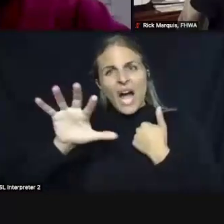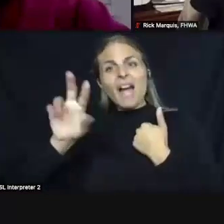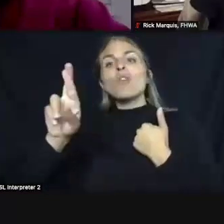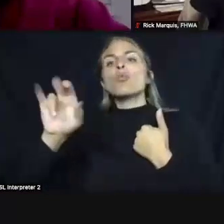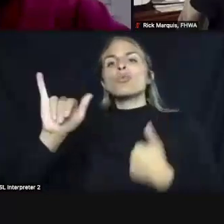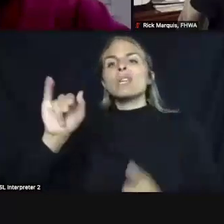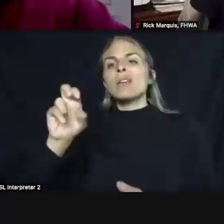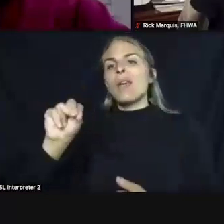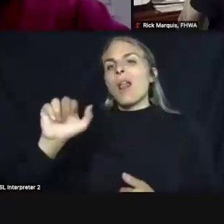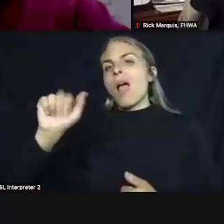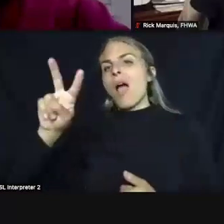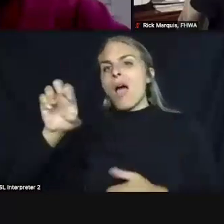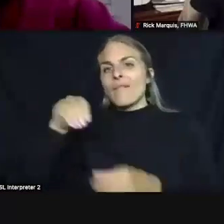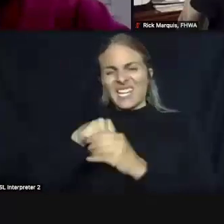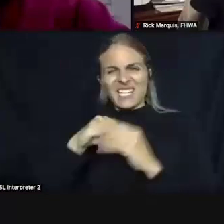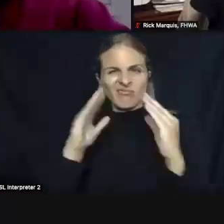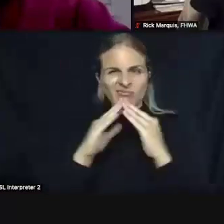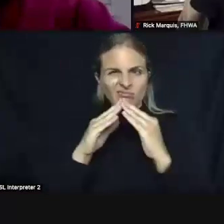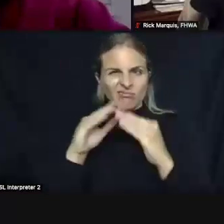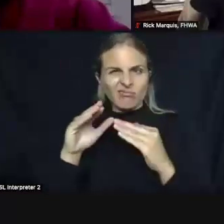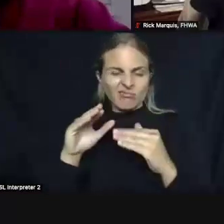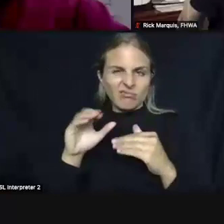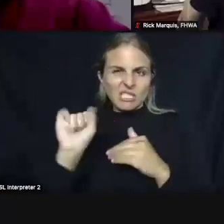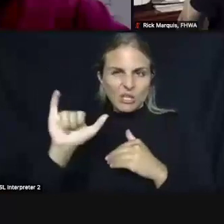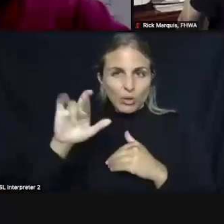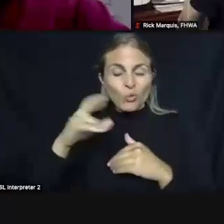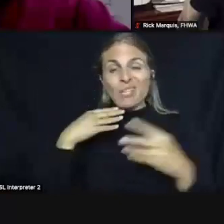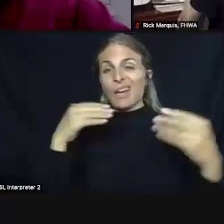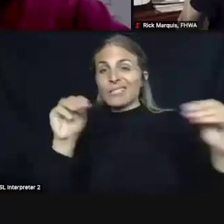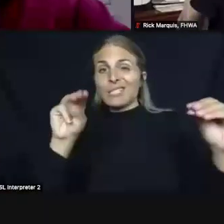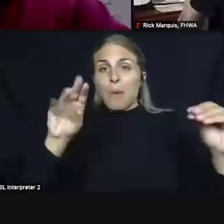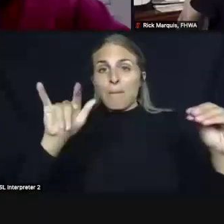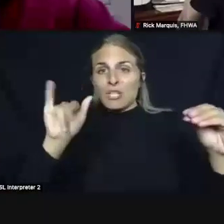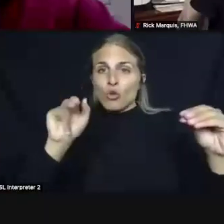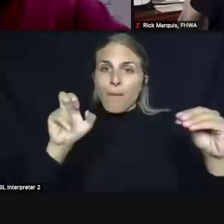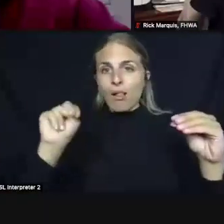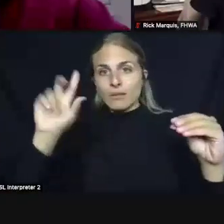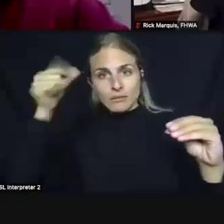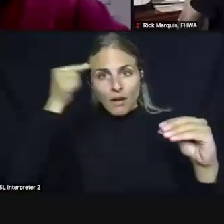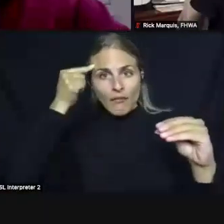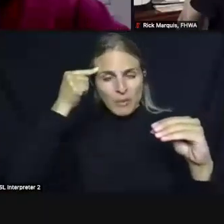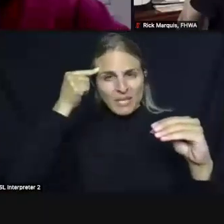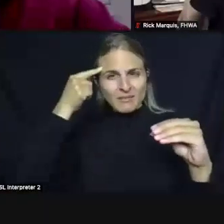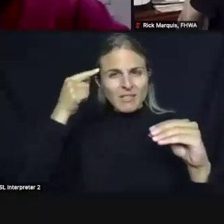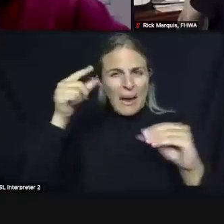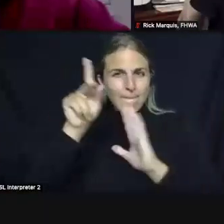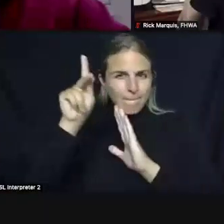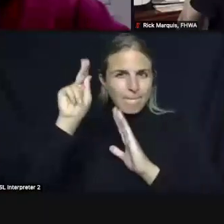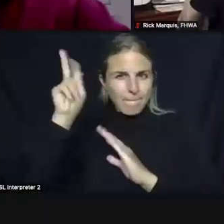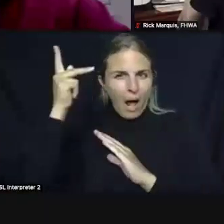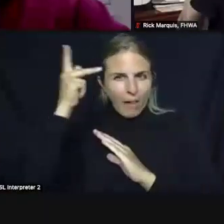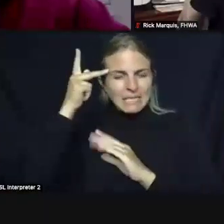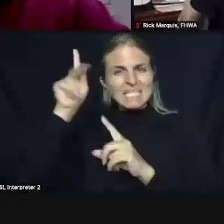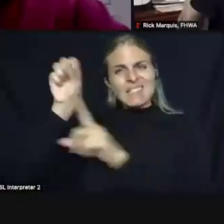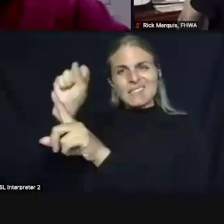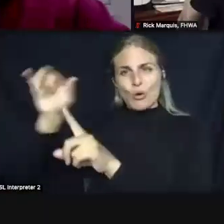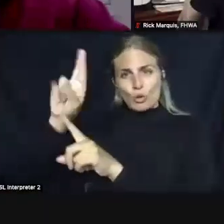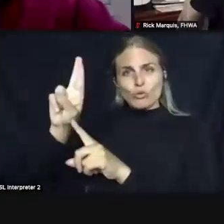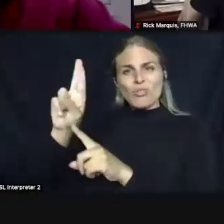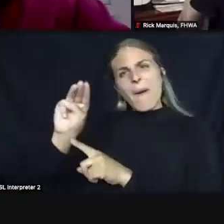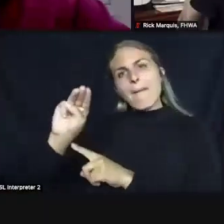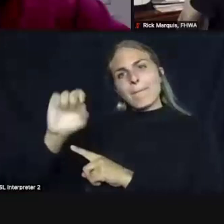en 205 Riga Avenida en Syracuse. Yo enseño política en la Universidad